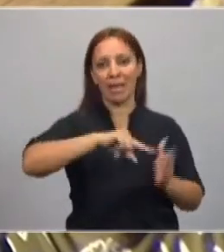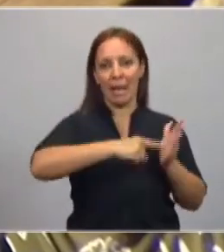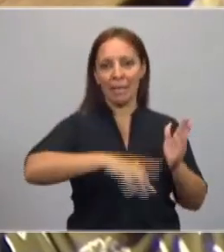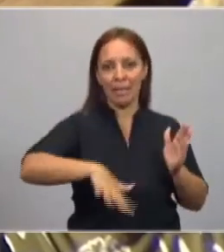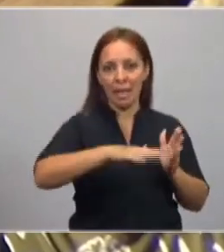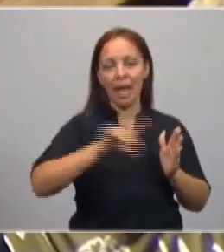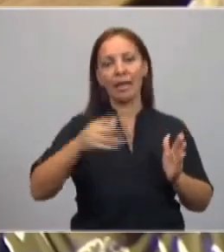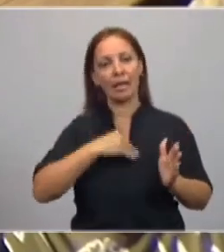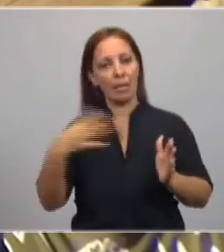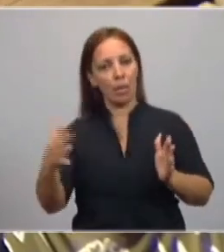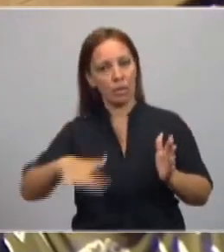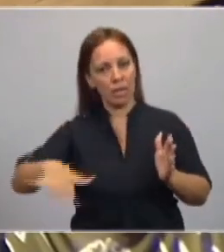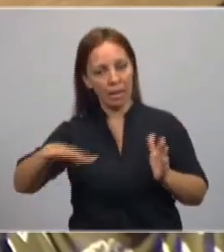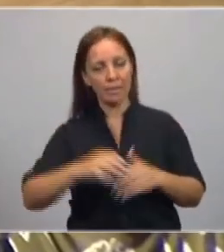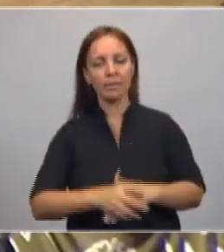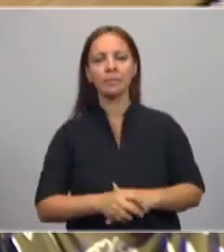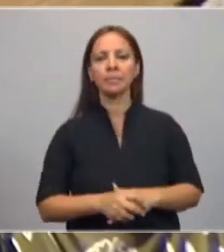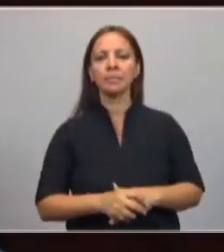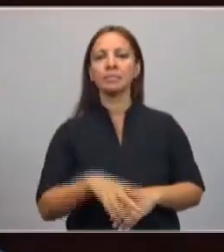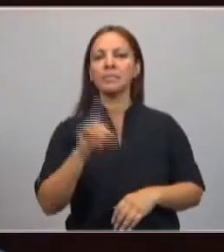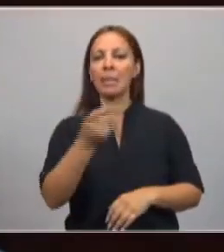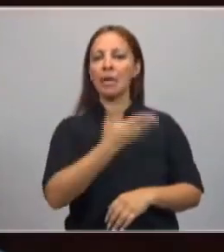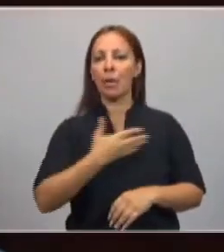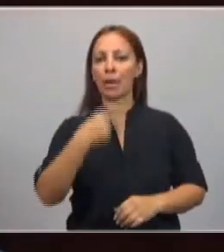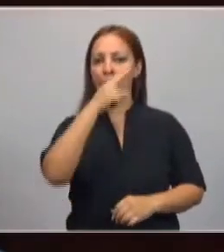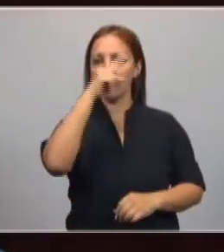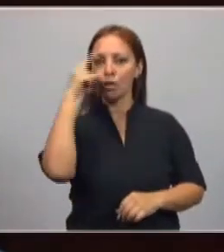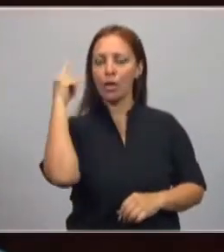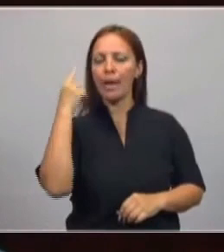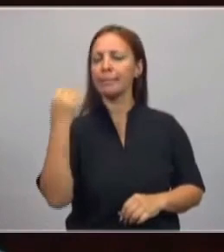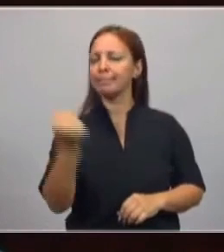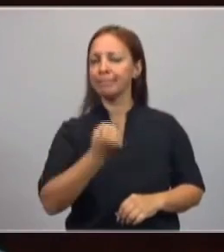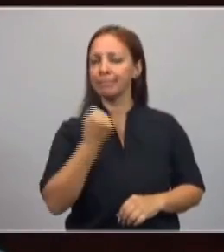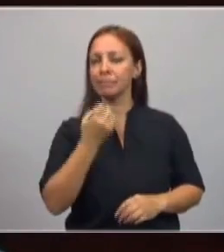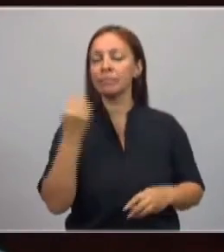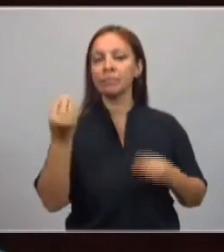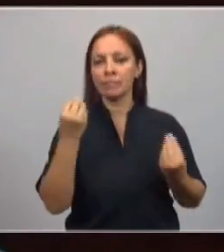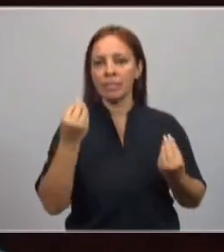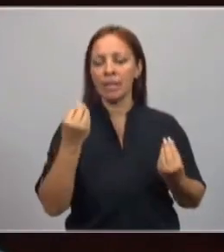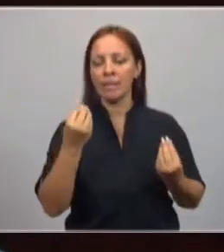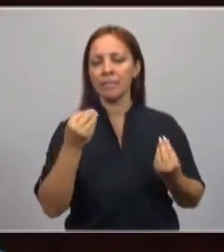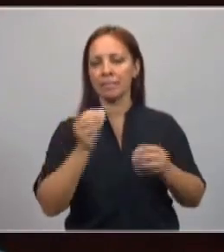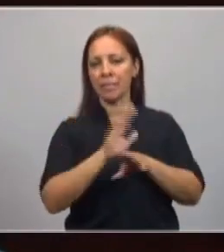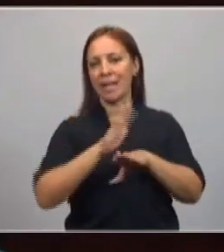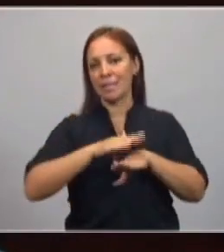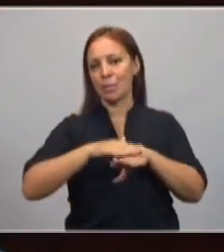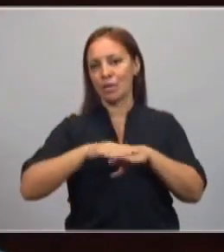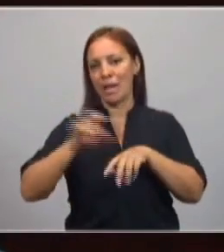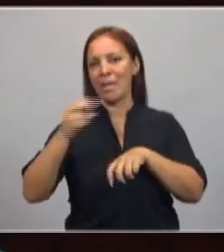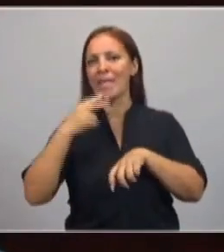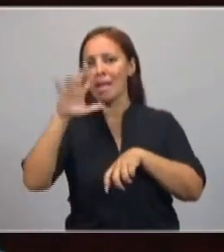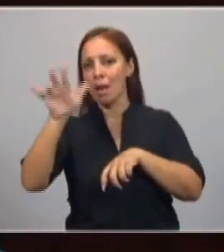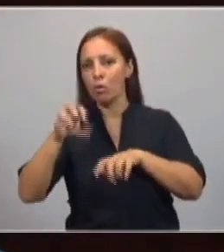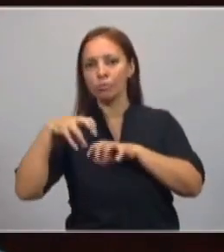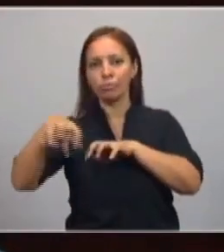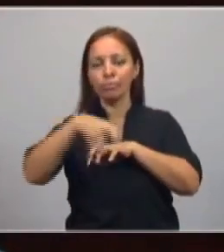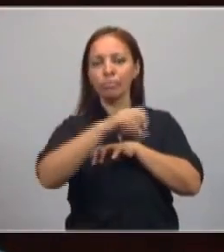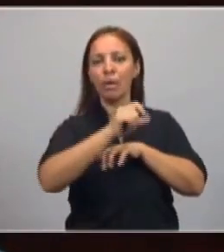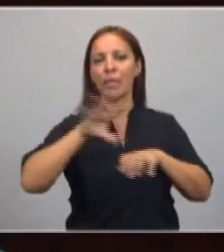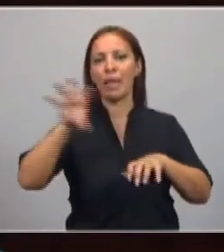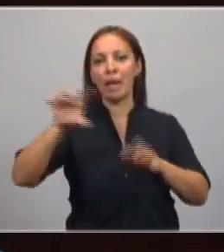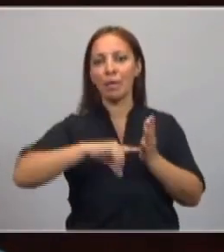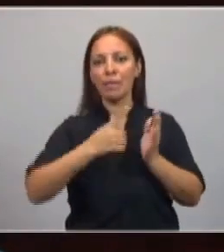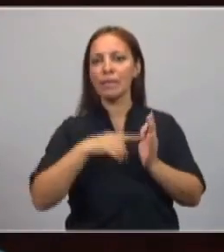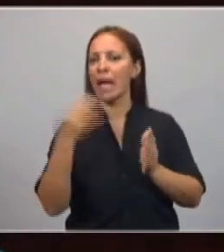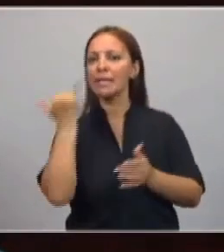Buenos Aires. Pero además, el Gobierno Nacional busca que las distribuidoras provinciales regularicen inmediatamente sus